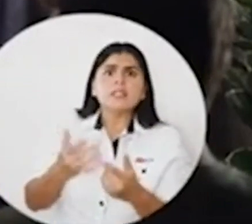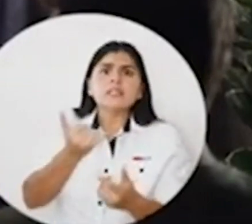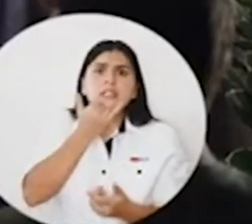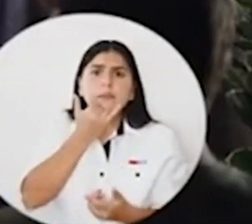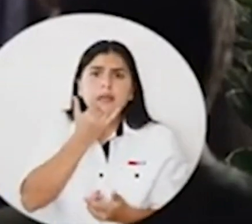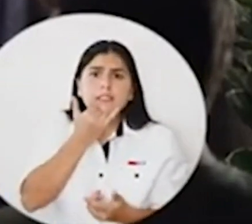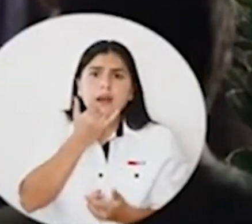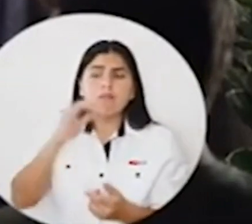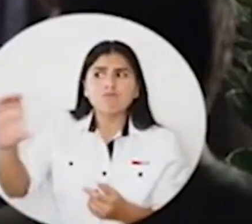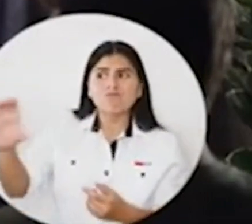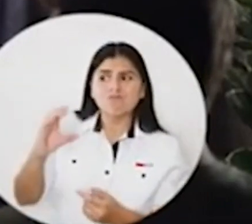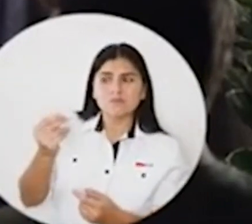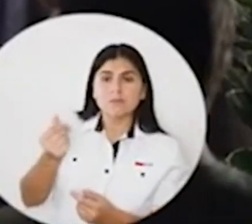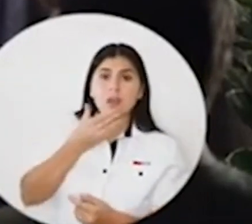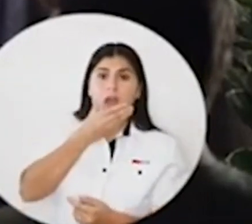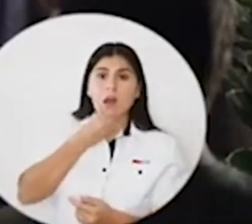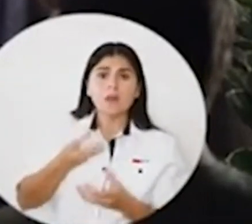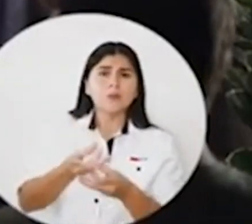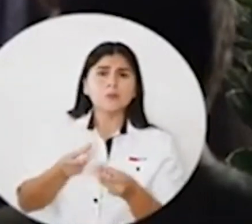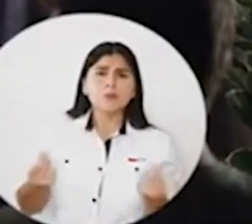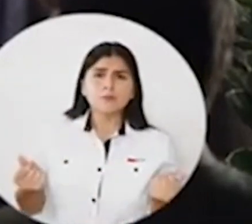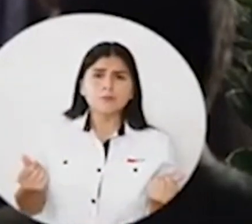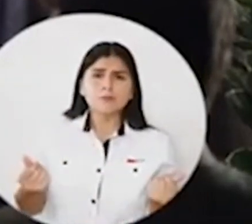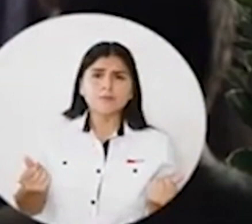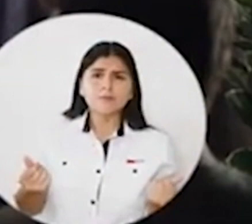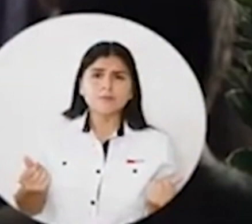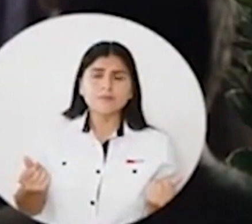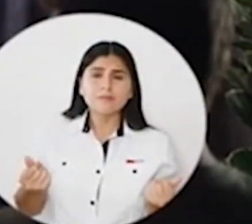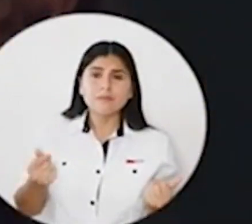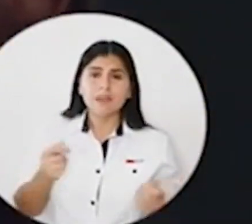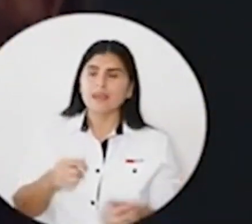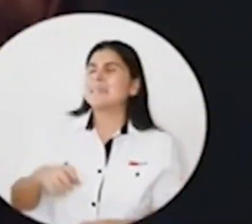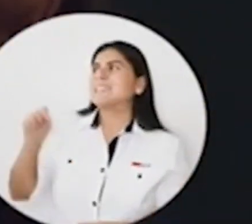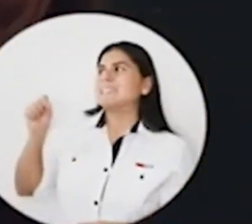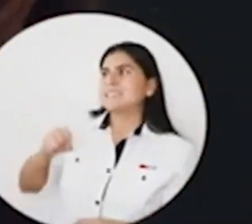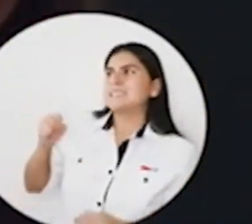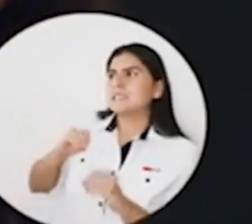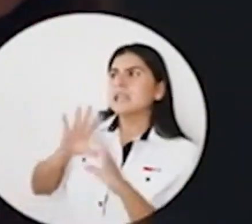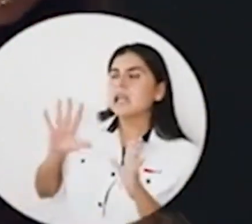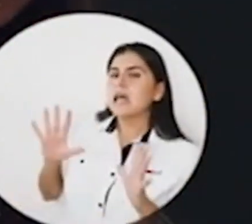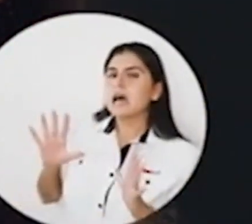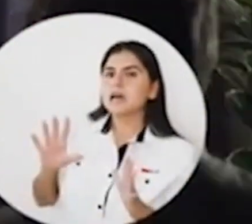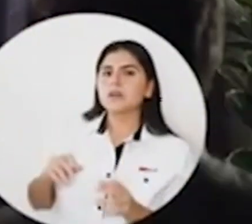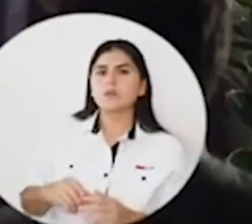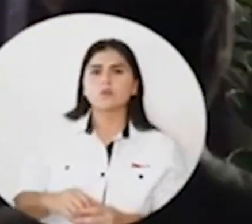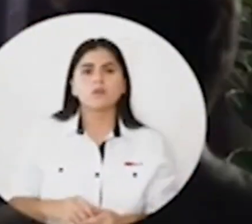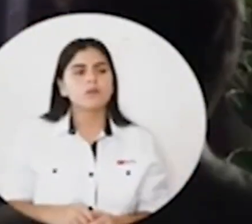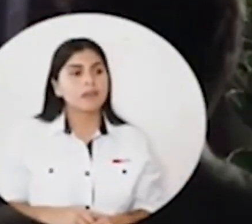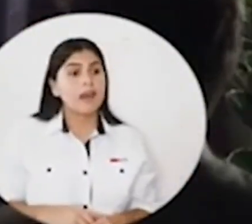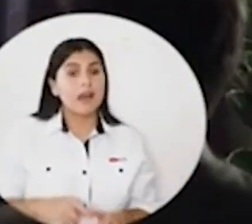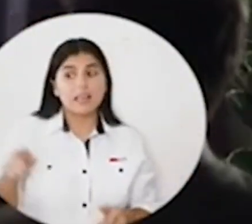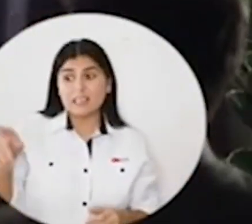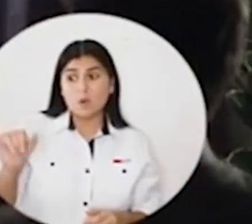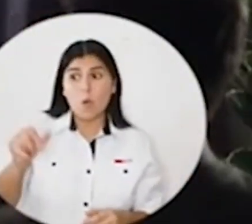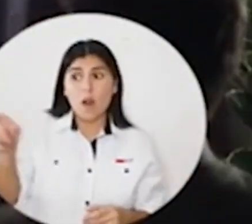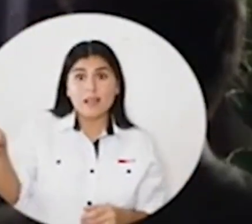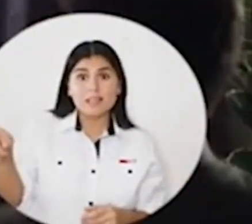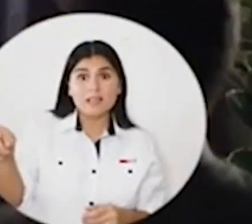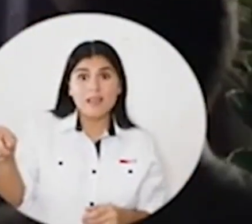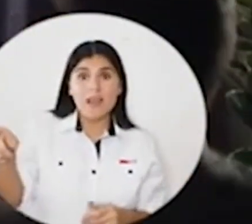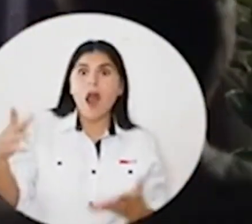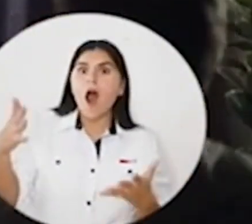planificado, su aguinaldo desaparecería, ¿verdad? ¿De ahí claro? ¡Ah, sí!